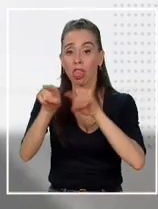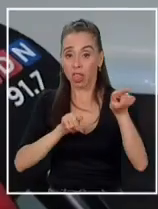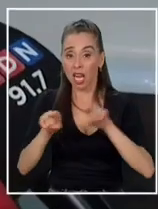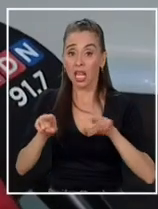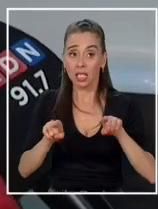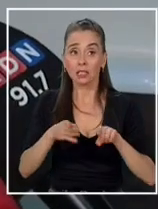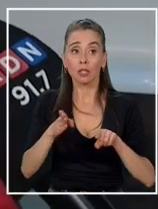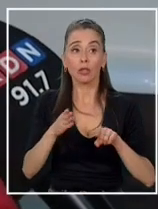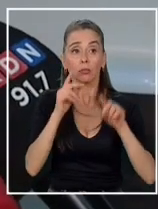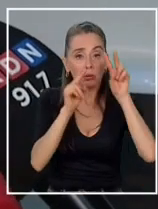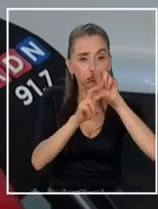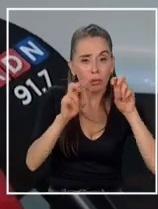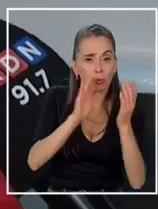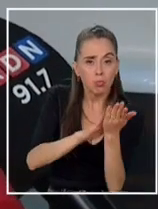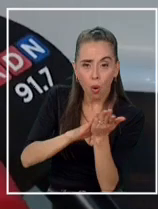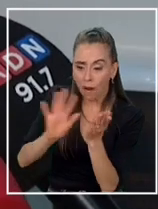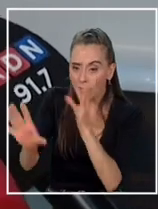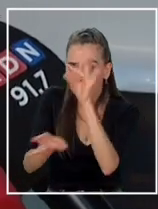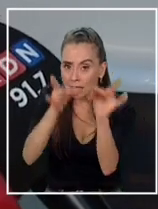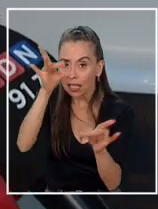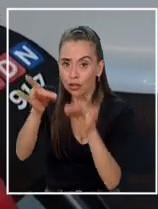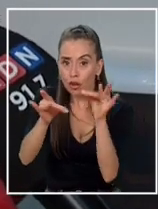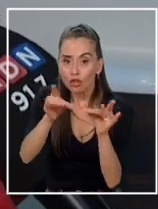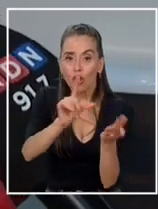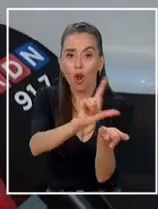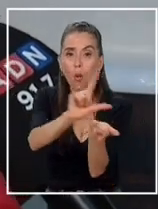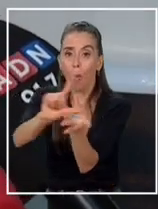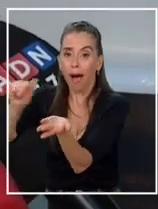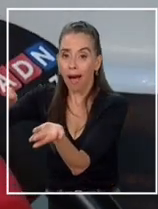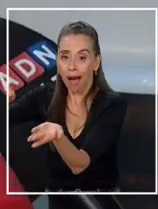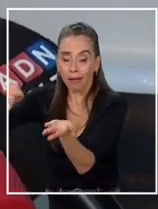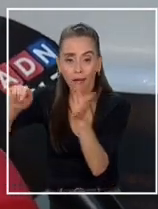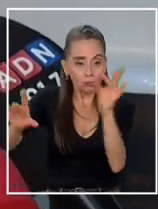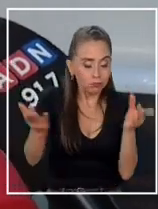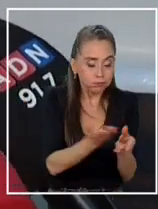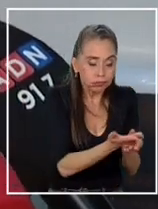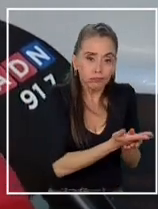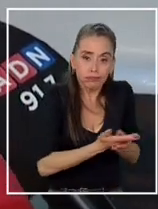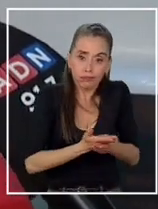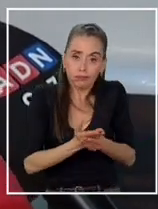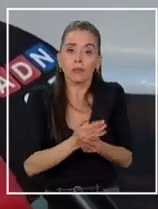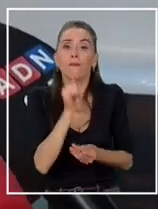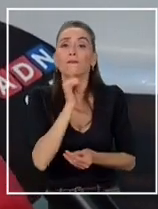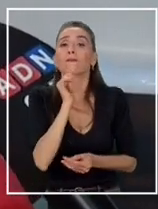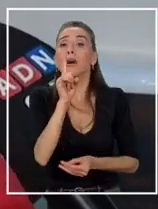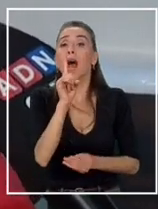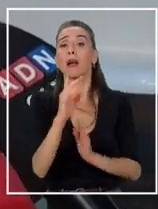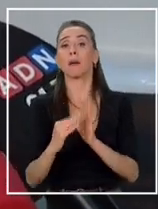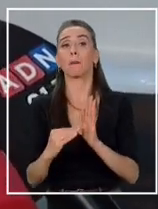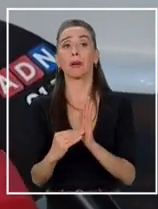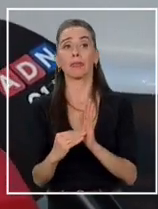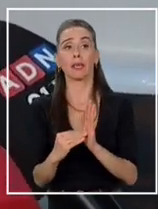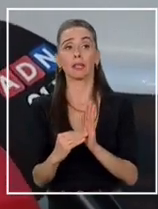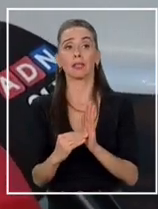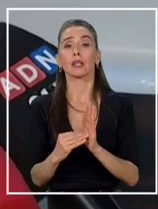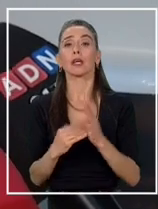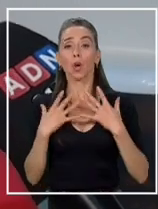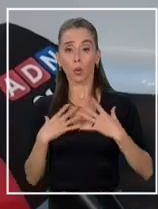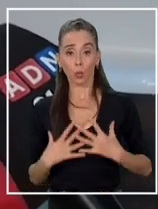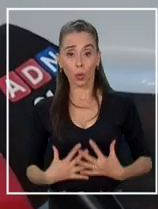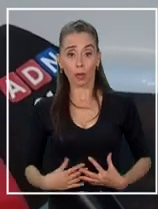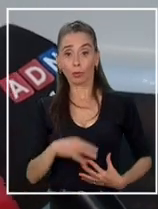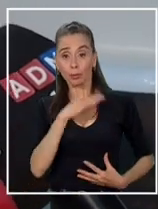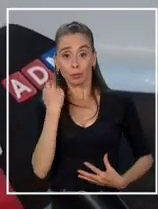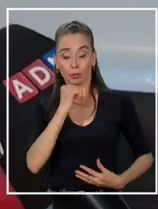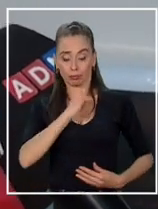que analizar algunas evidencias que se levantaron en los diferentes sitios del suceso, tenemos pendiente también la autopsia que se va a